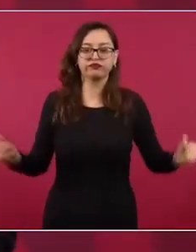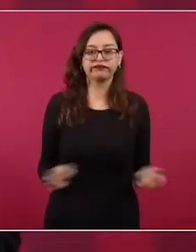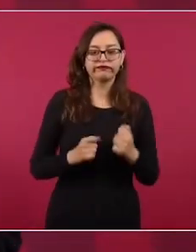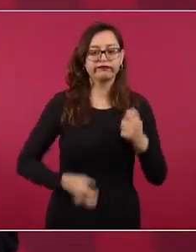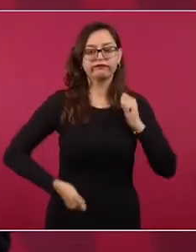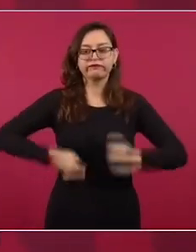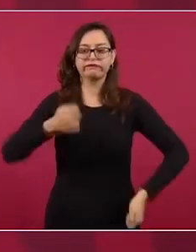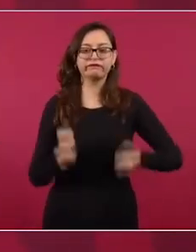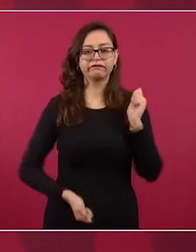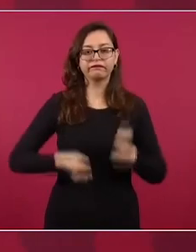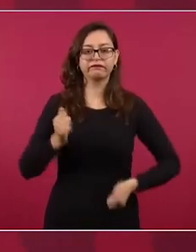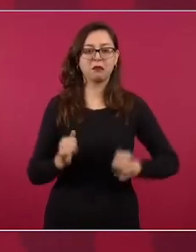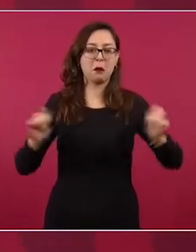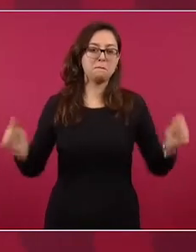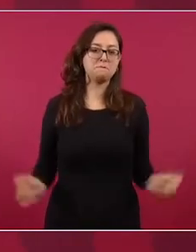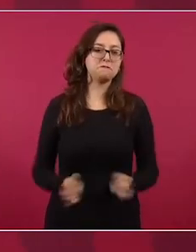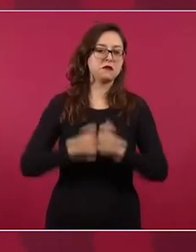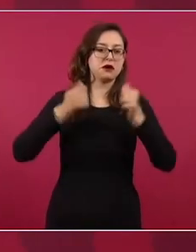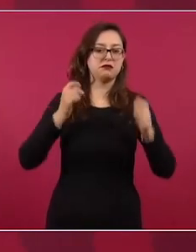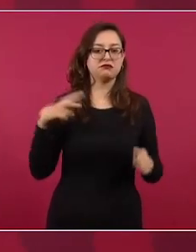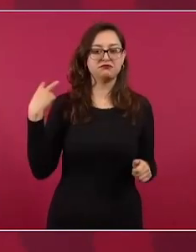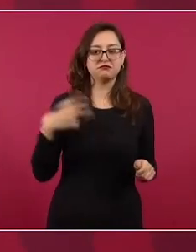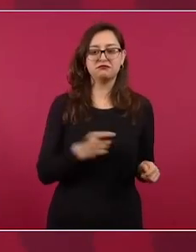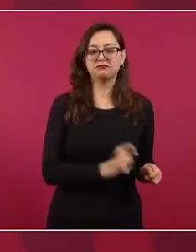batucada, banda, marimba.